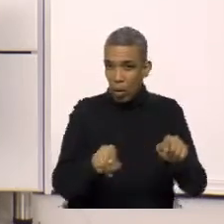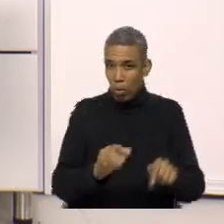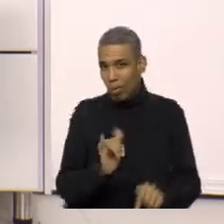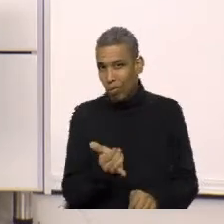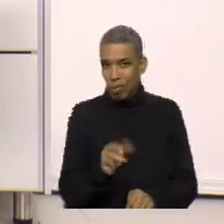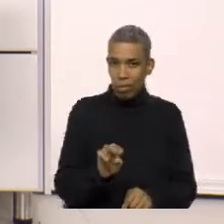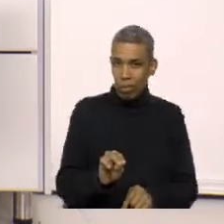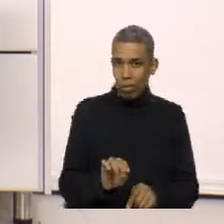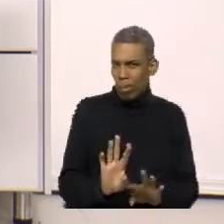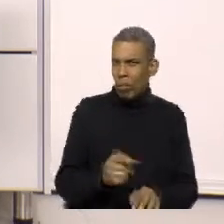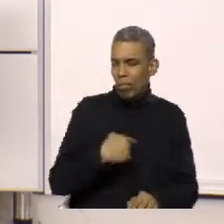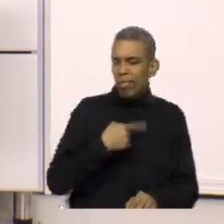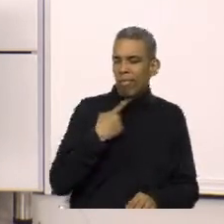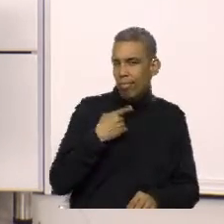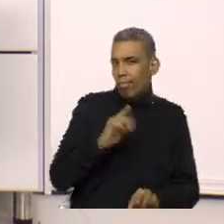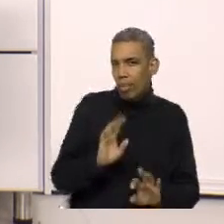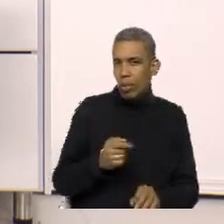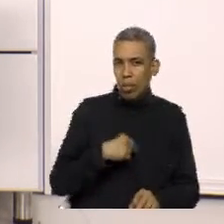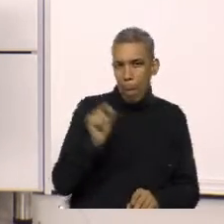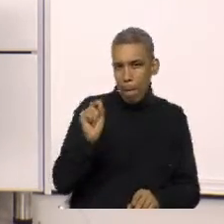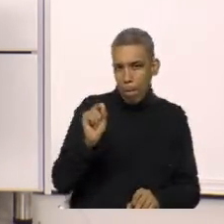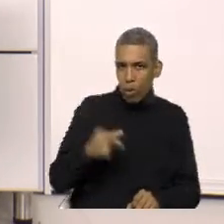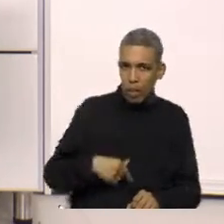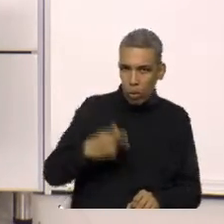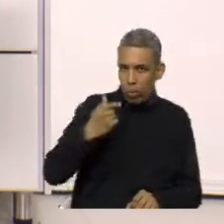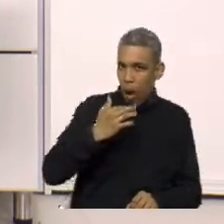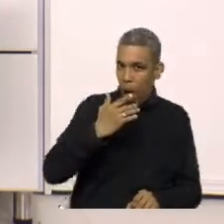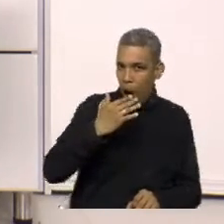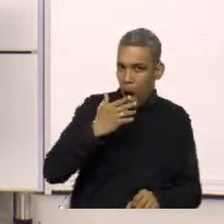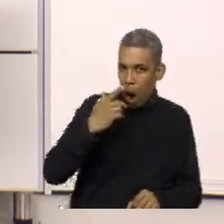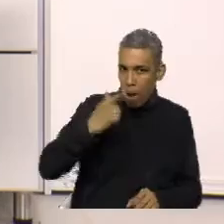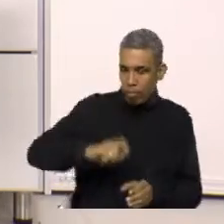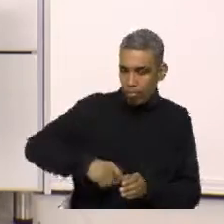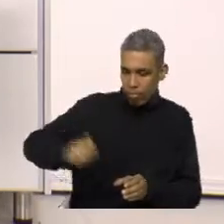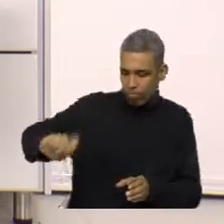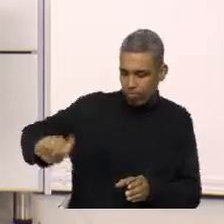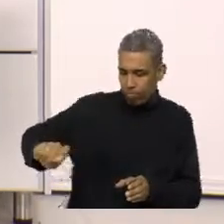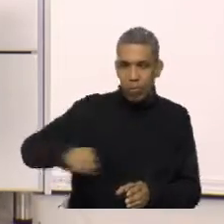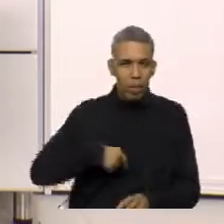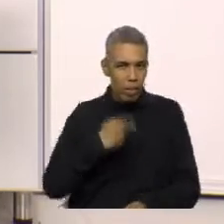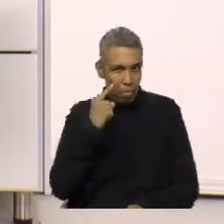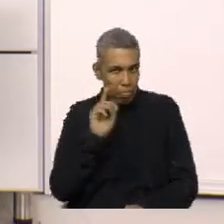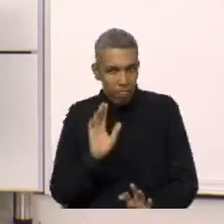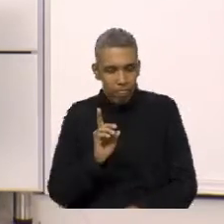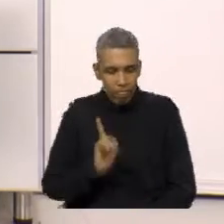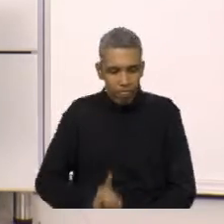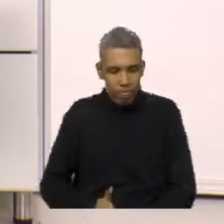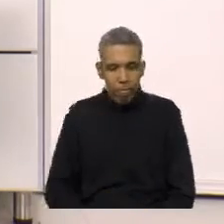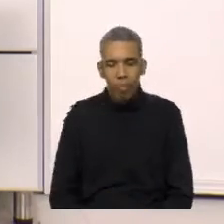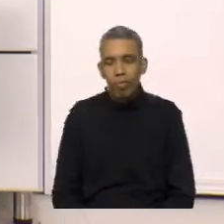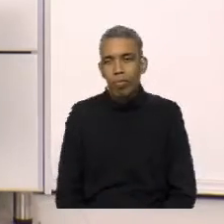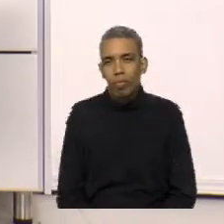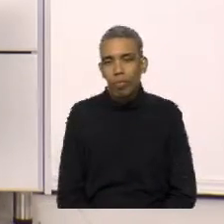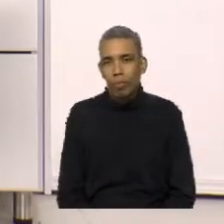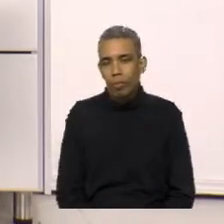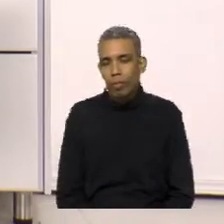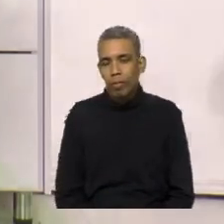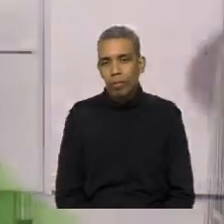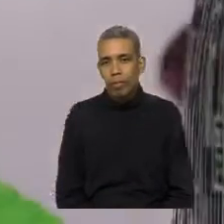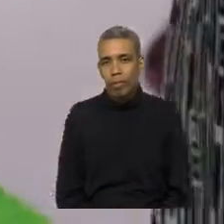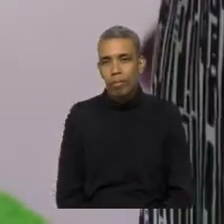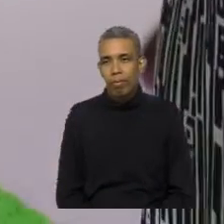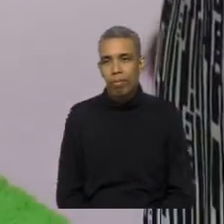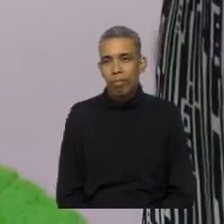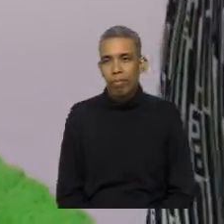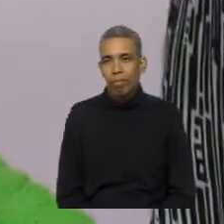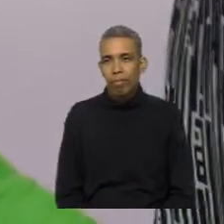un sabor que lleve algo picante. Ya después esto se saca de acá y se mezcla